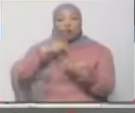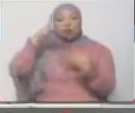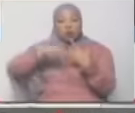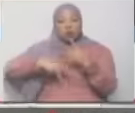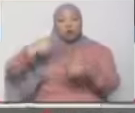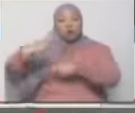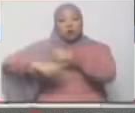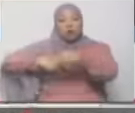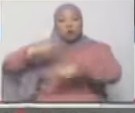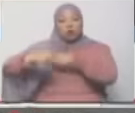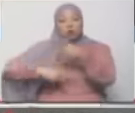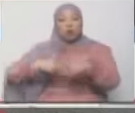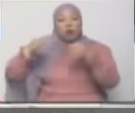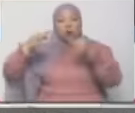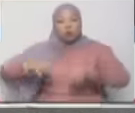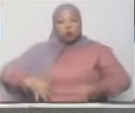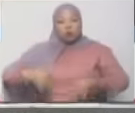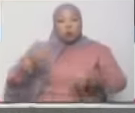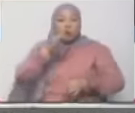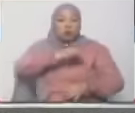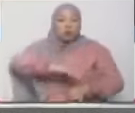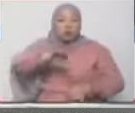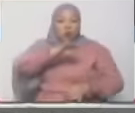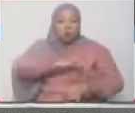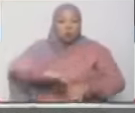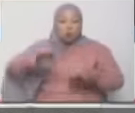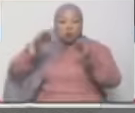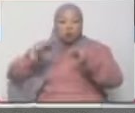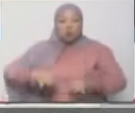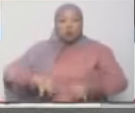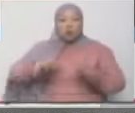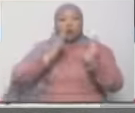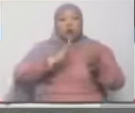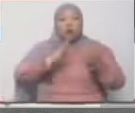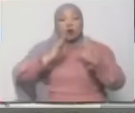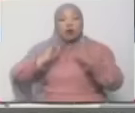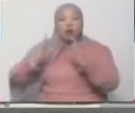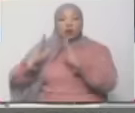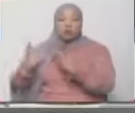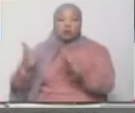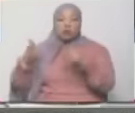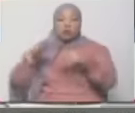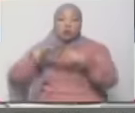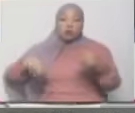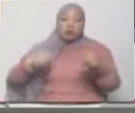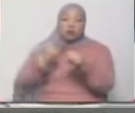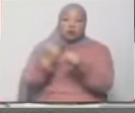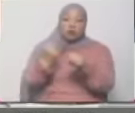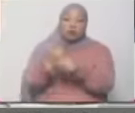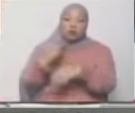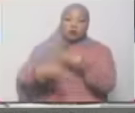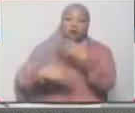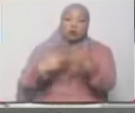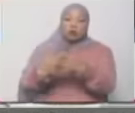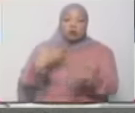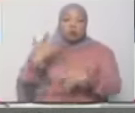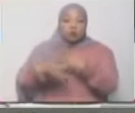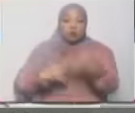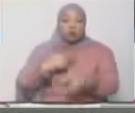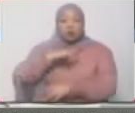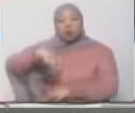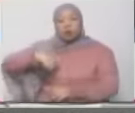productivos, consolidadas en lo social, consolidadas en lo organizativo, que se configuran en algo así como la